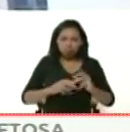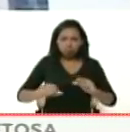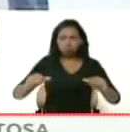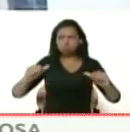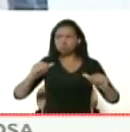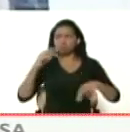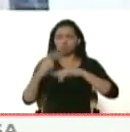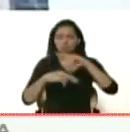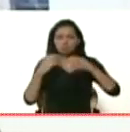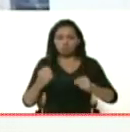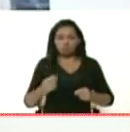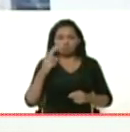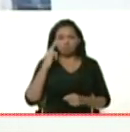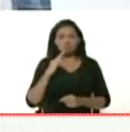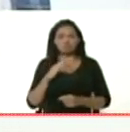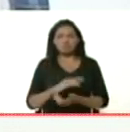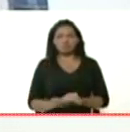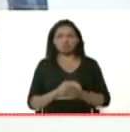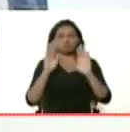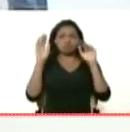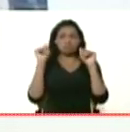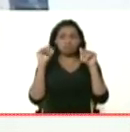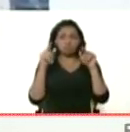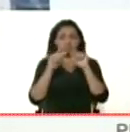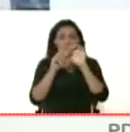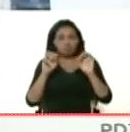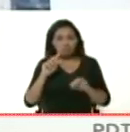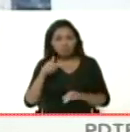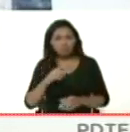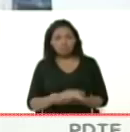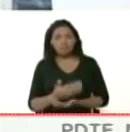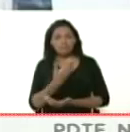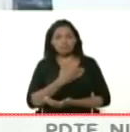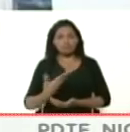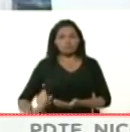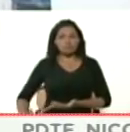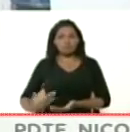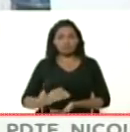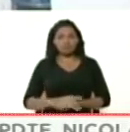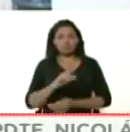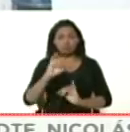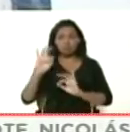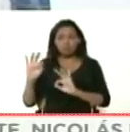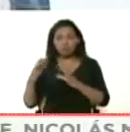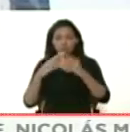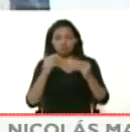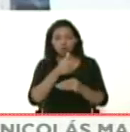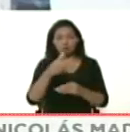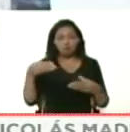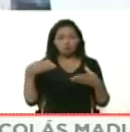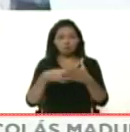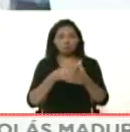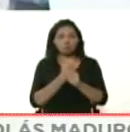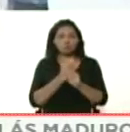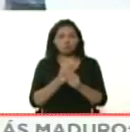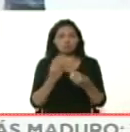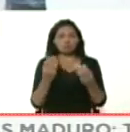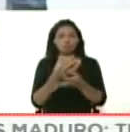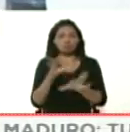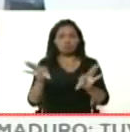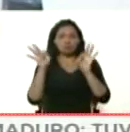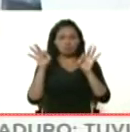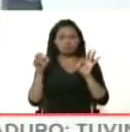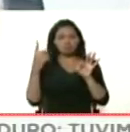la revolución bolivariana. Nos despedimos entonces, presidente. A usted y a todo su equipo, mucho éxito